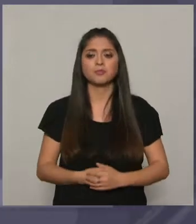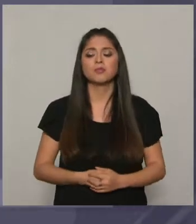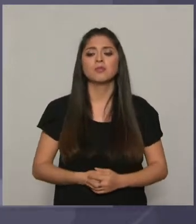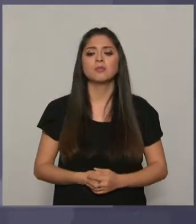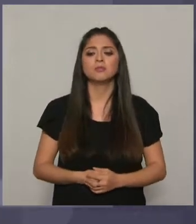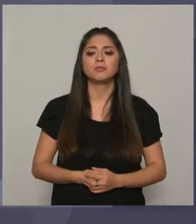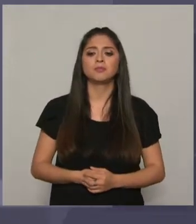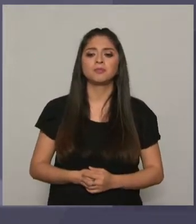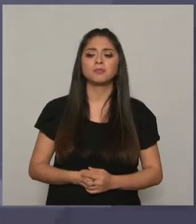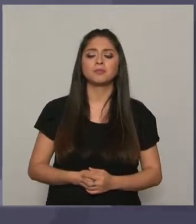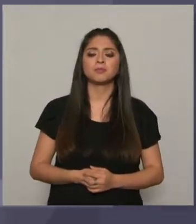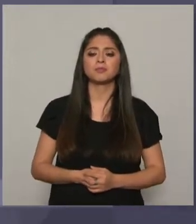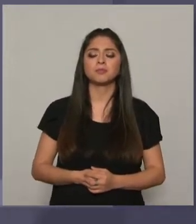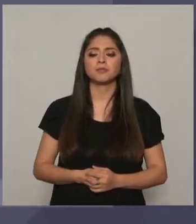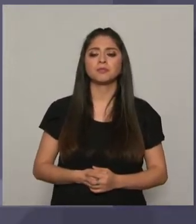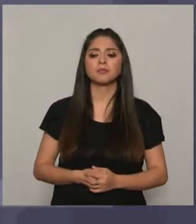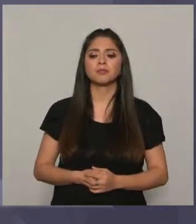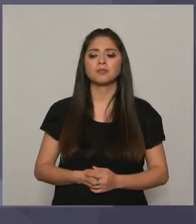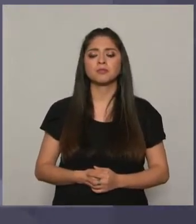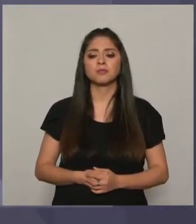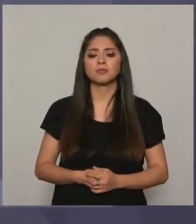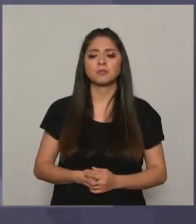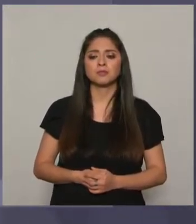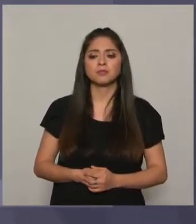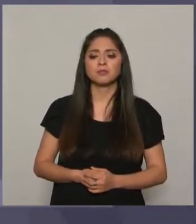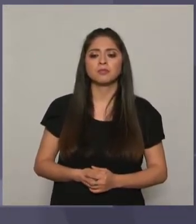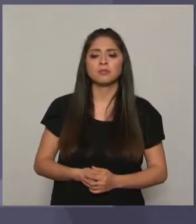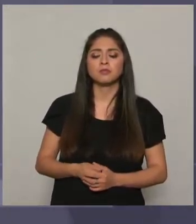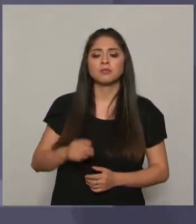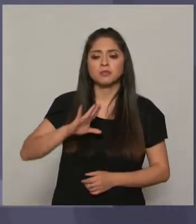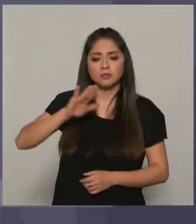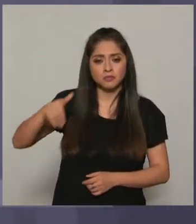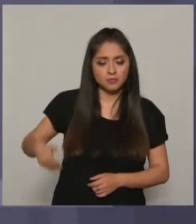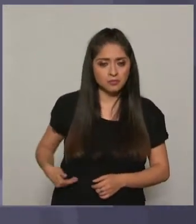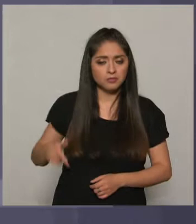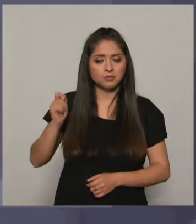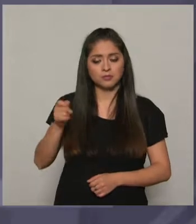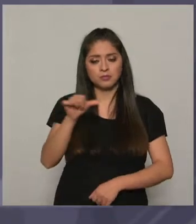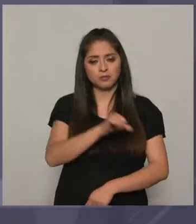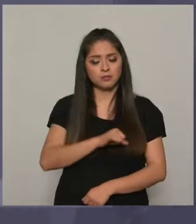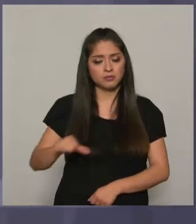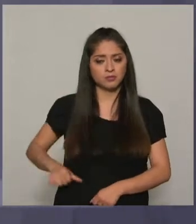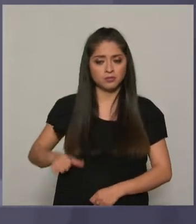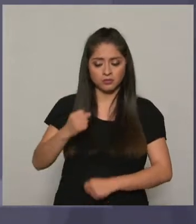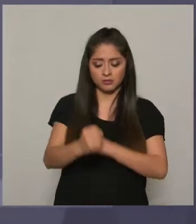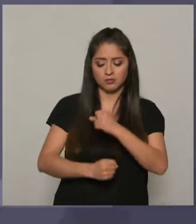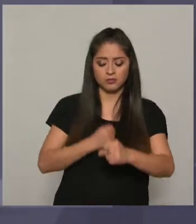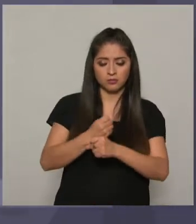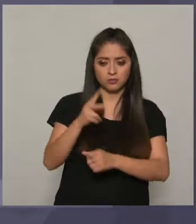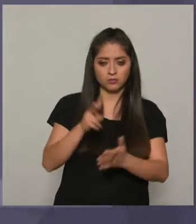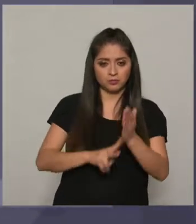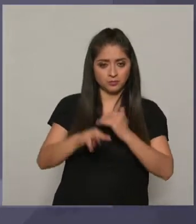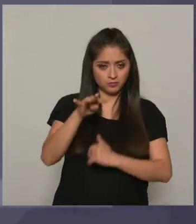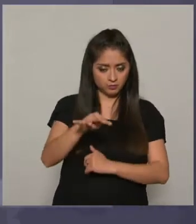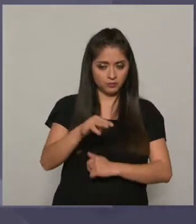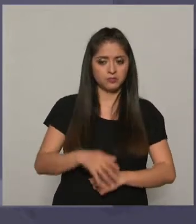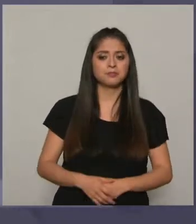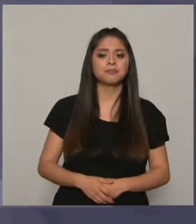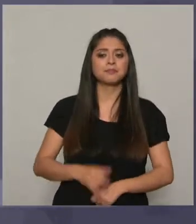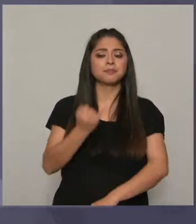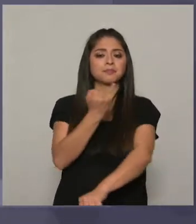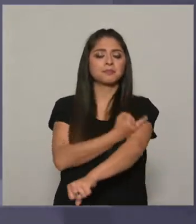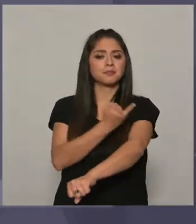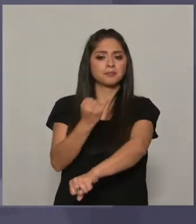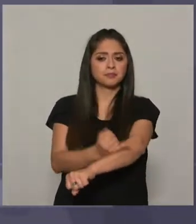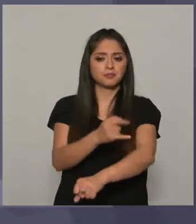danza de cifras. Incidentes viales en alcaldías de 2019. Pues Iztapalapa es la alcaldía